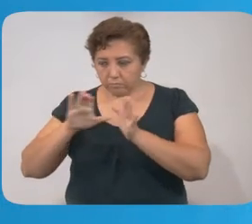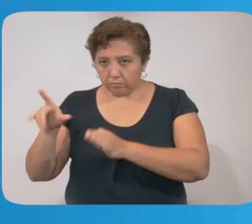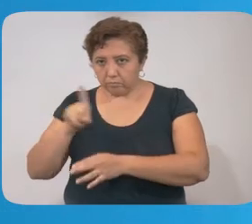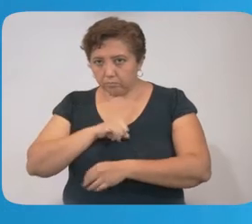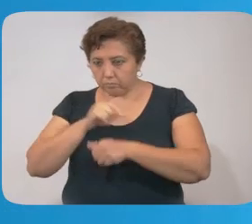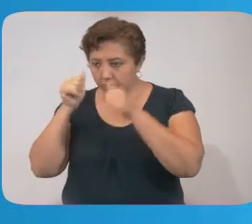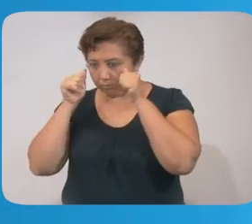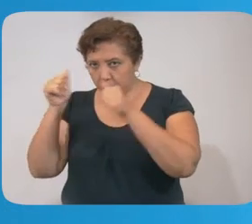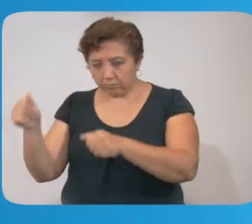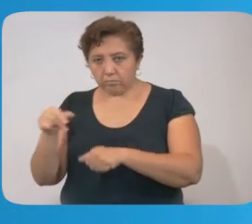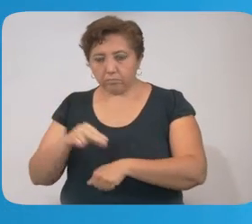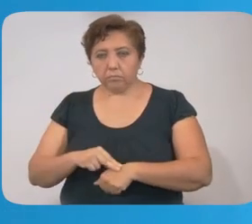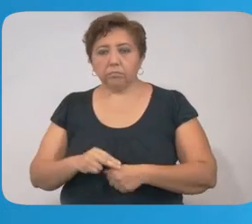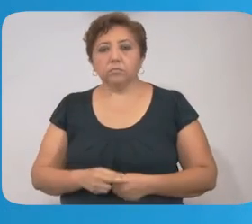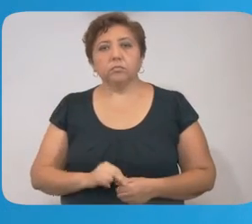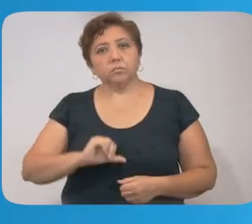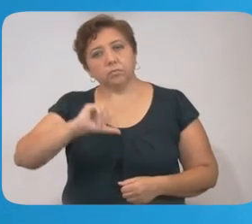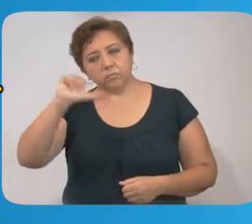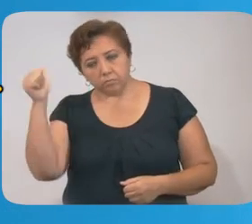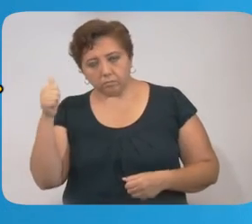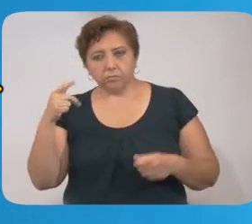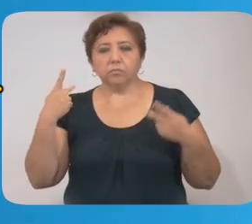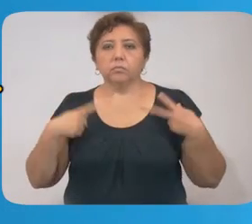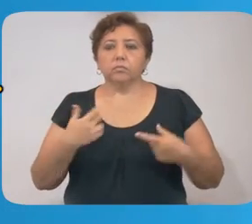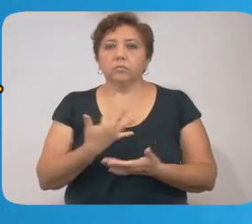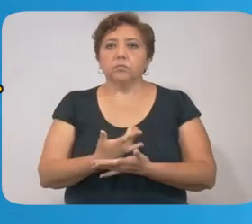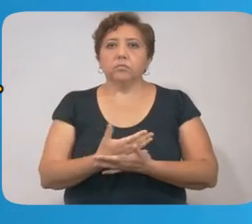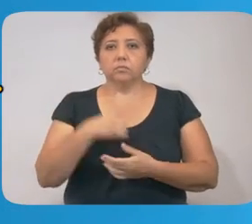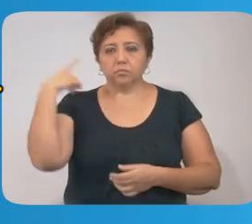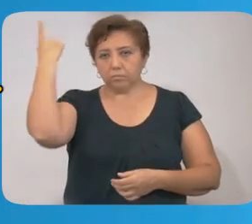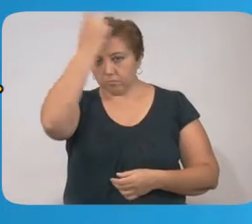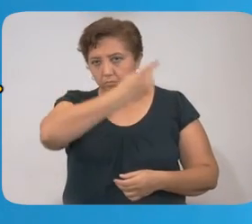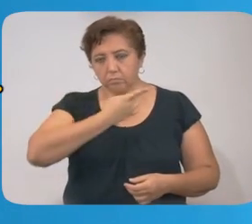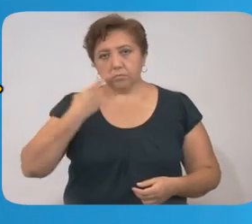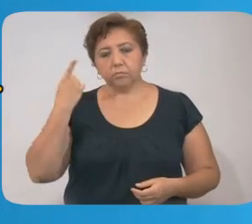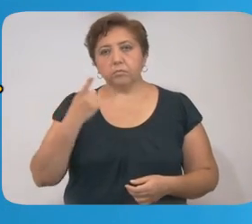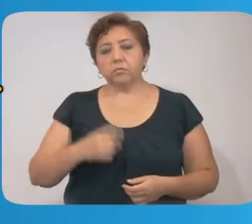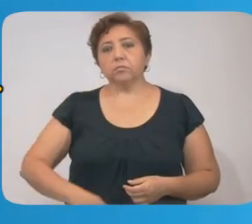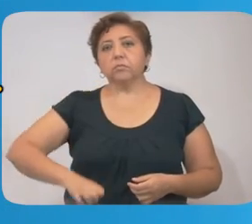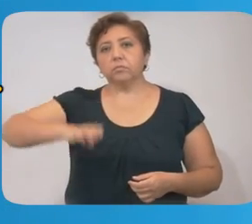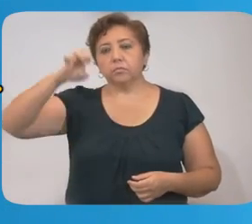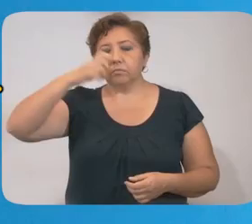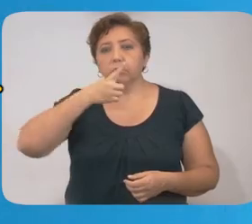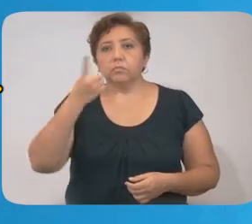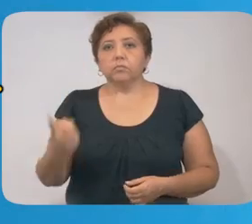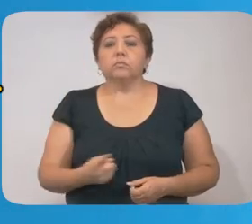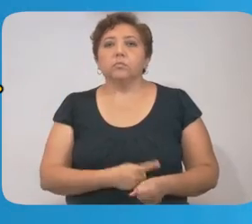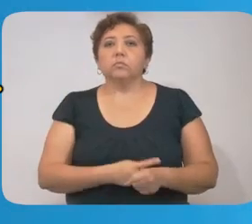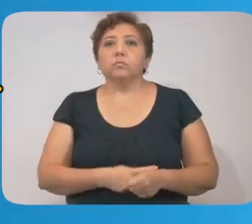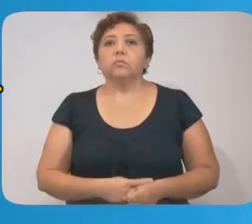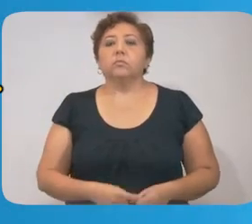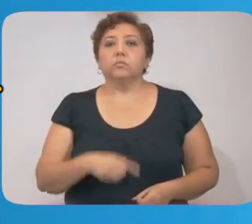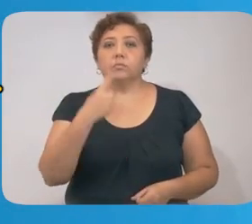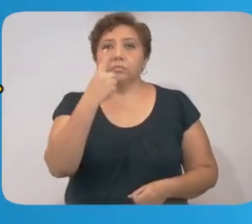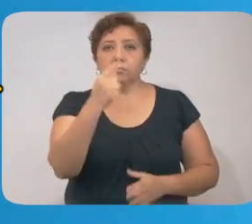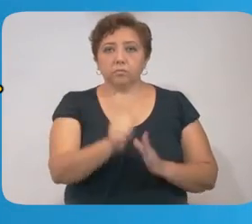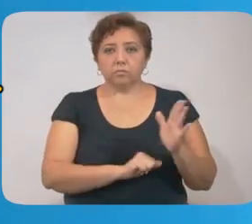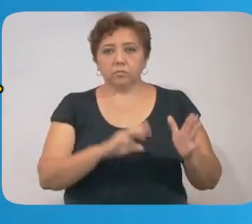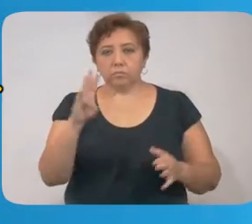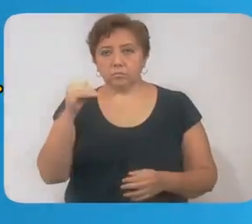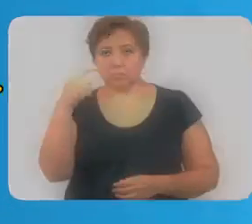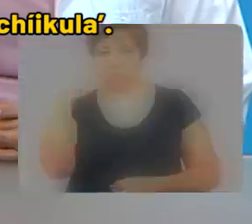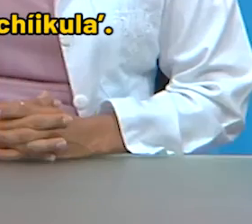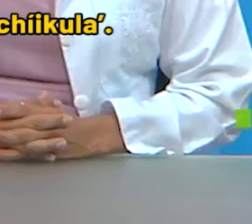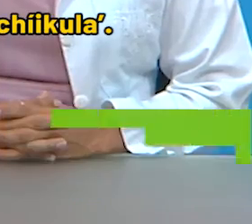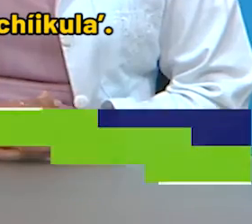Hay otros pacientes a la espera de diagnóstico. El rango de edad de los casos confirmados es de un mes a 97 años. Este